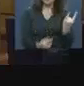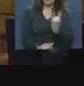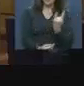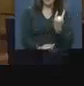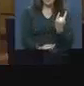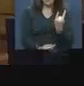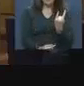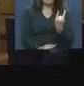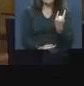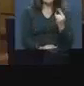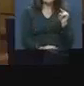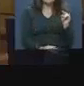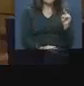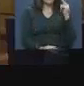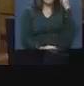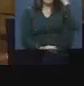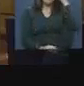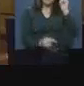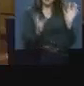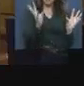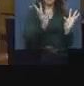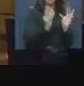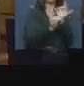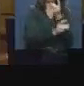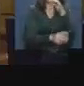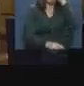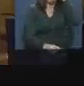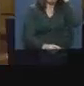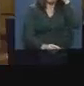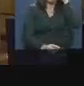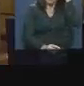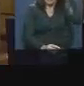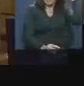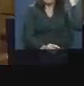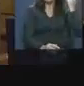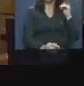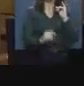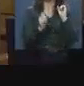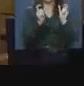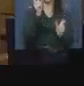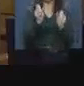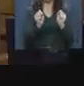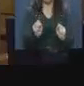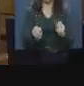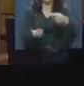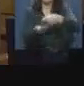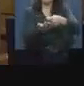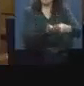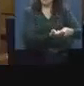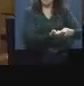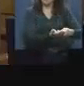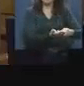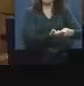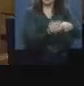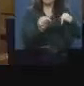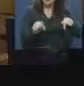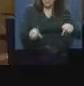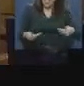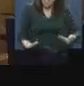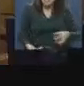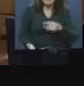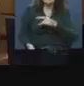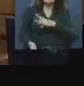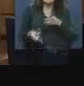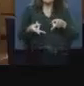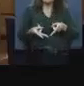si bien fue para una reducida élite, al menos en términos de costo, estuvo al alcance de cualquier ciudadano de a pie. Hoy, Chile